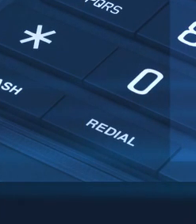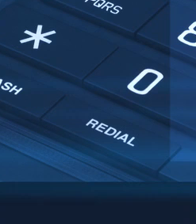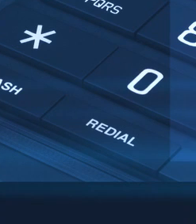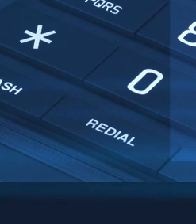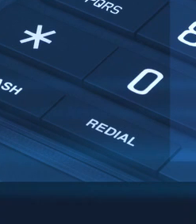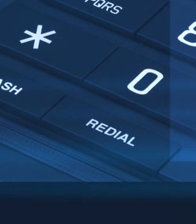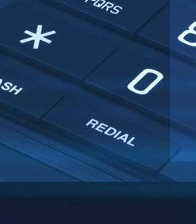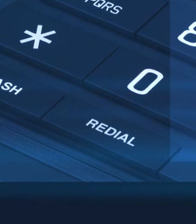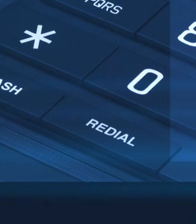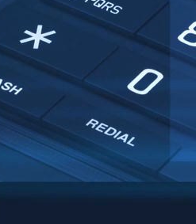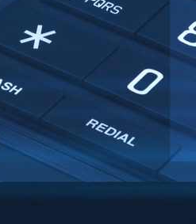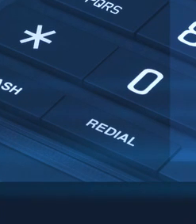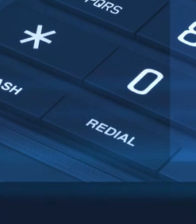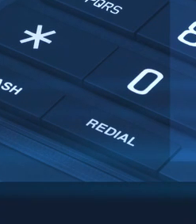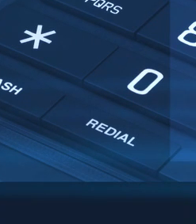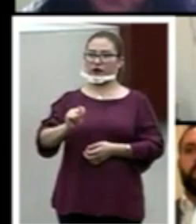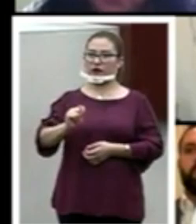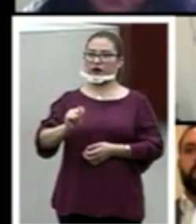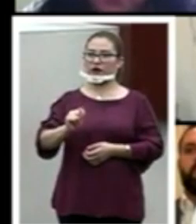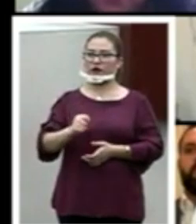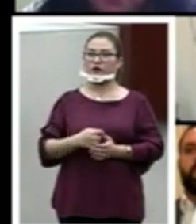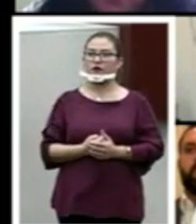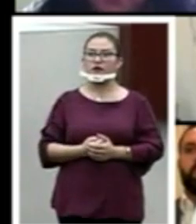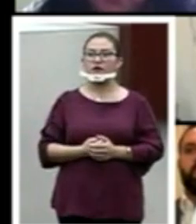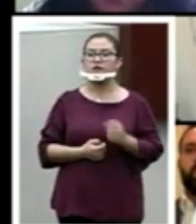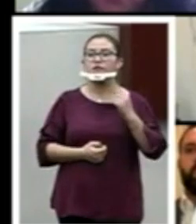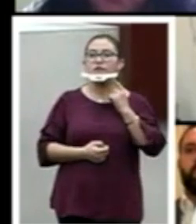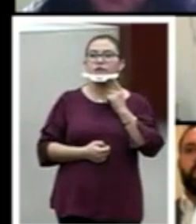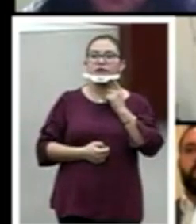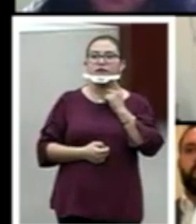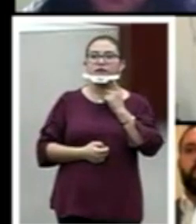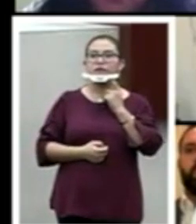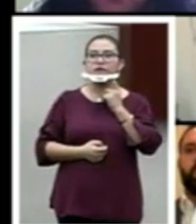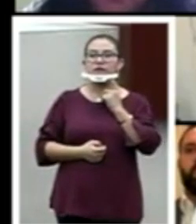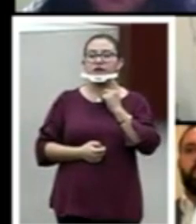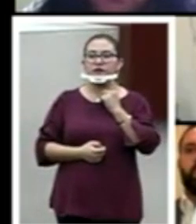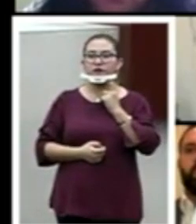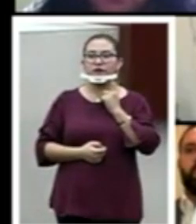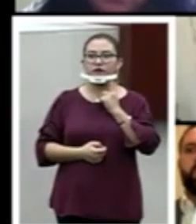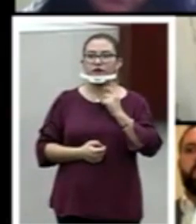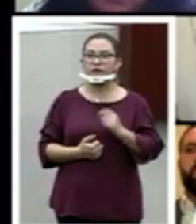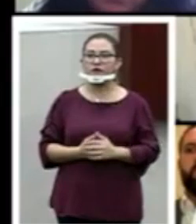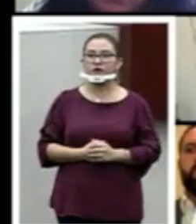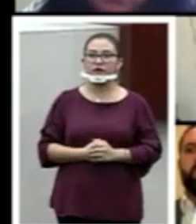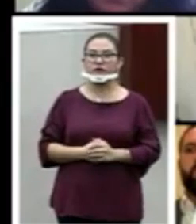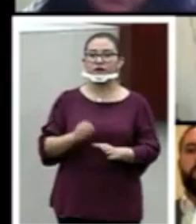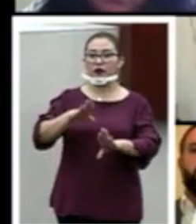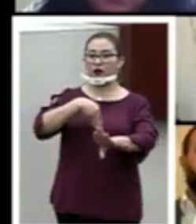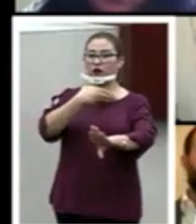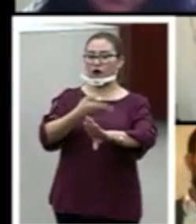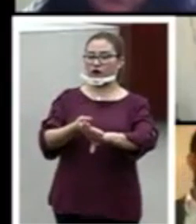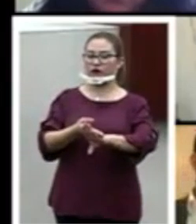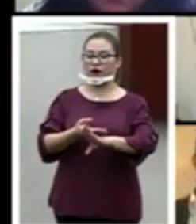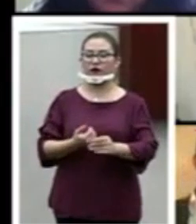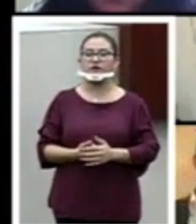del Congreso del Estado. Humberto Alonso y José Luis Juárez Díaz, Noticieros Canal 7.